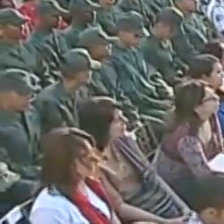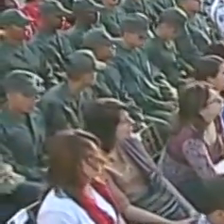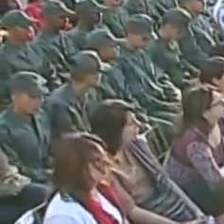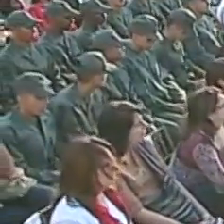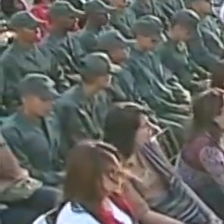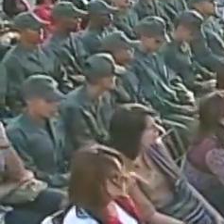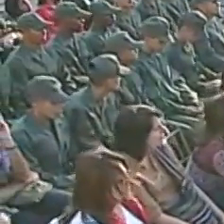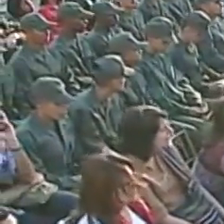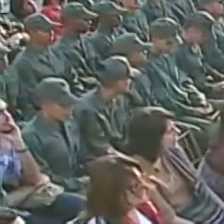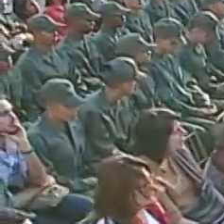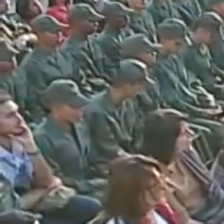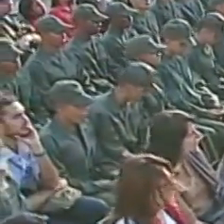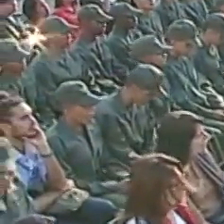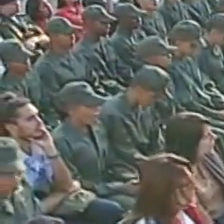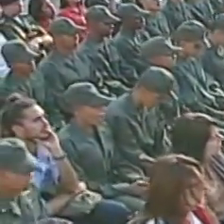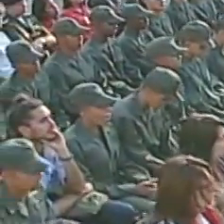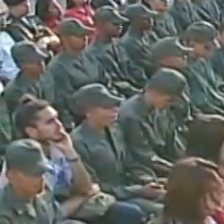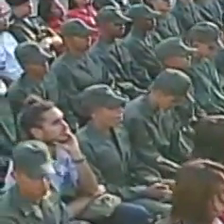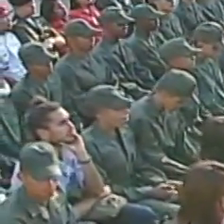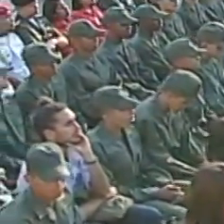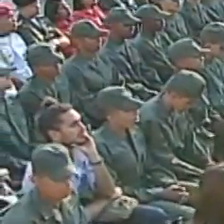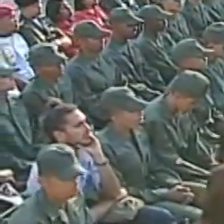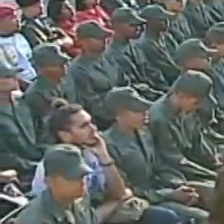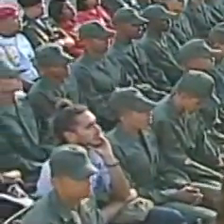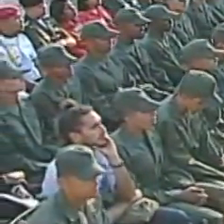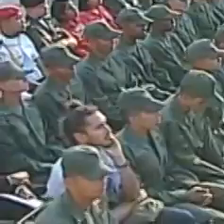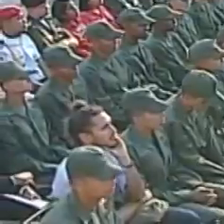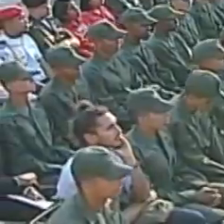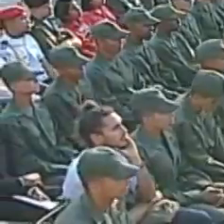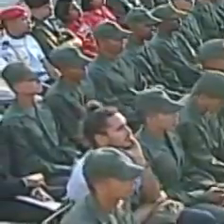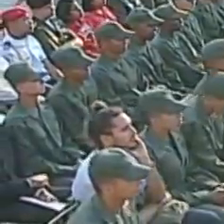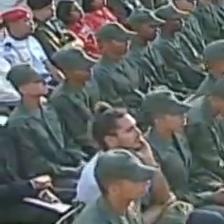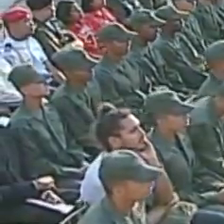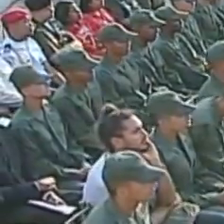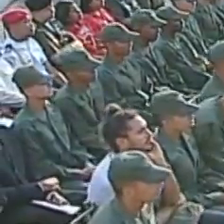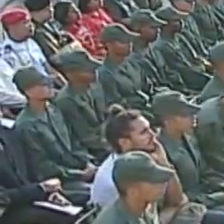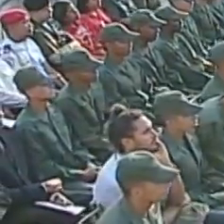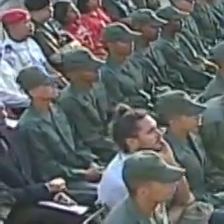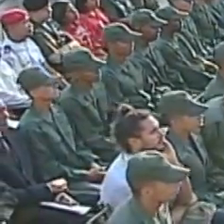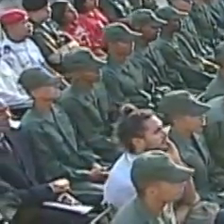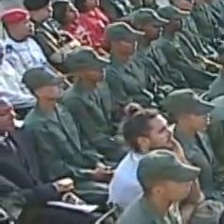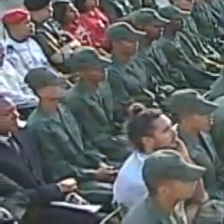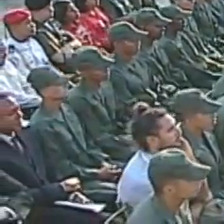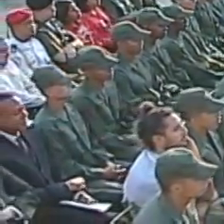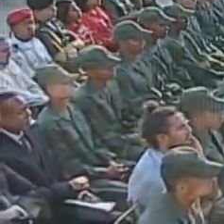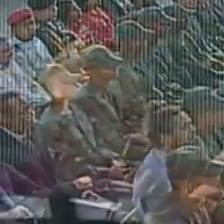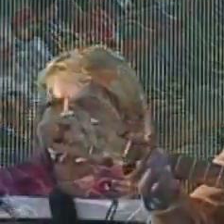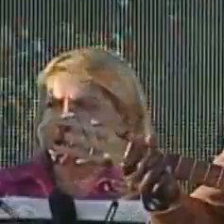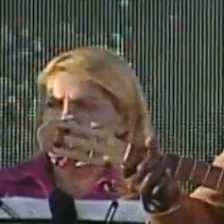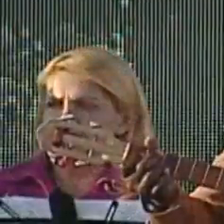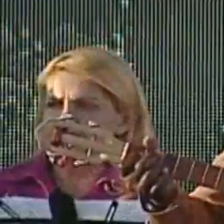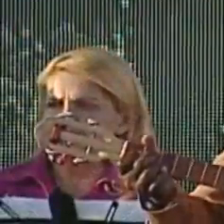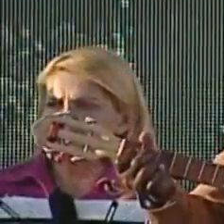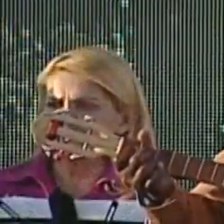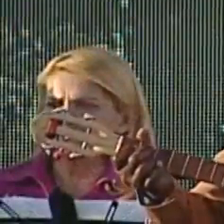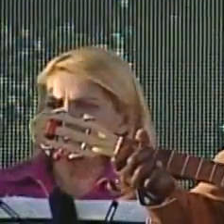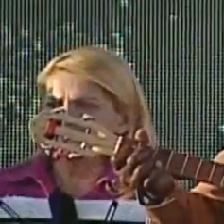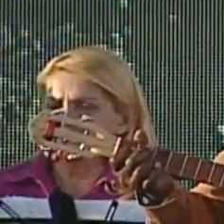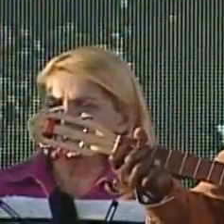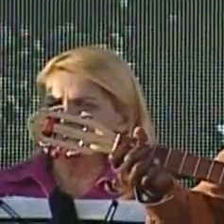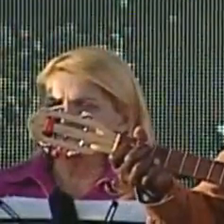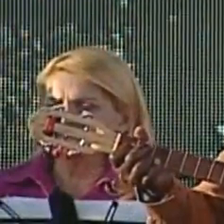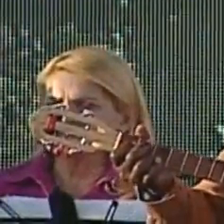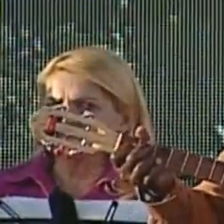Aniyata, Kensa, Kibuo, los hijos que tuvo la luna, y incluimos a